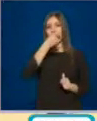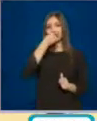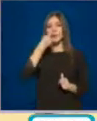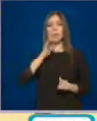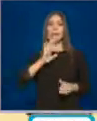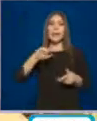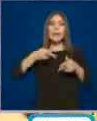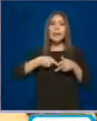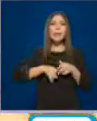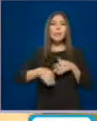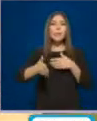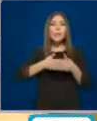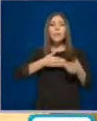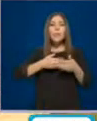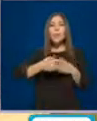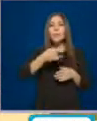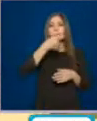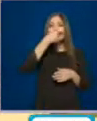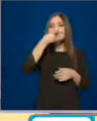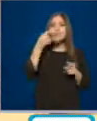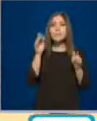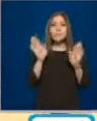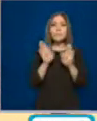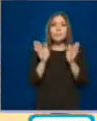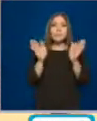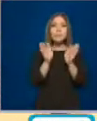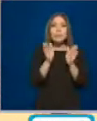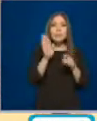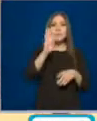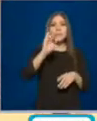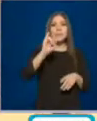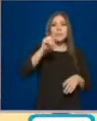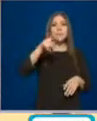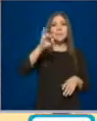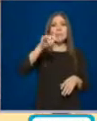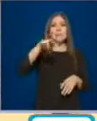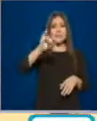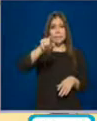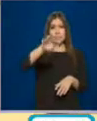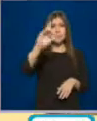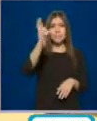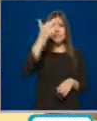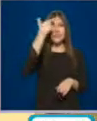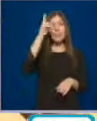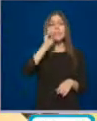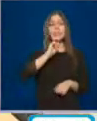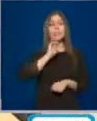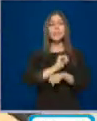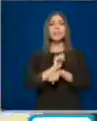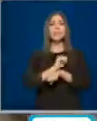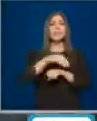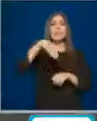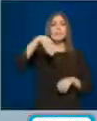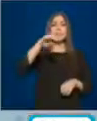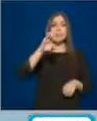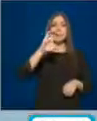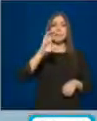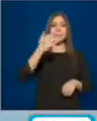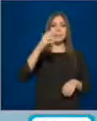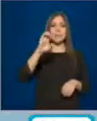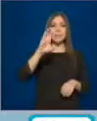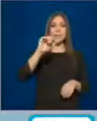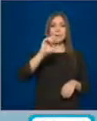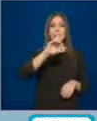de moda el bikini. Lo que usted no sabía, tío Alberto, ¿se acuerda usted de la actriz Meche Carreño? ¡Ay, allá